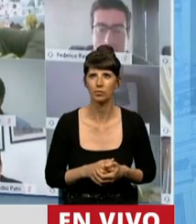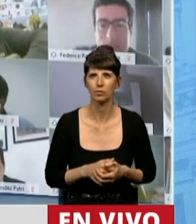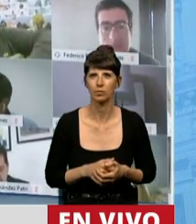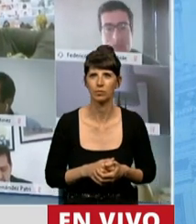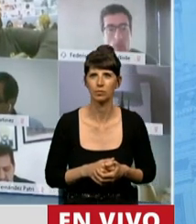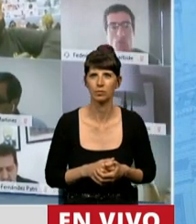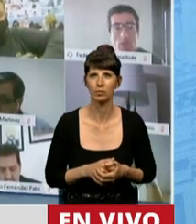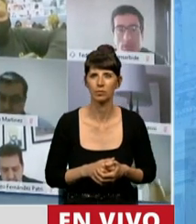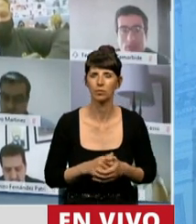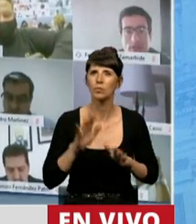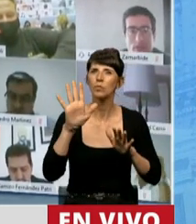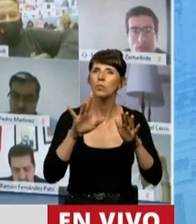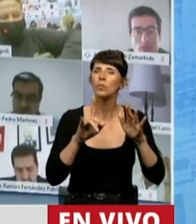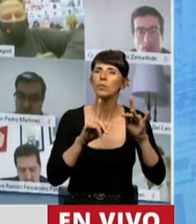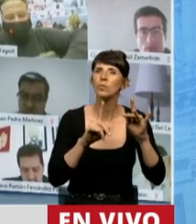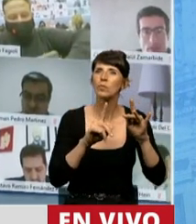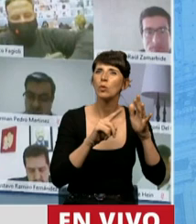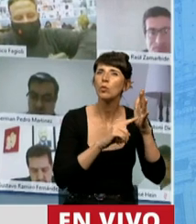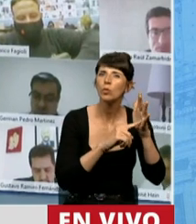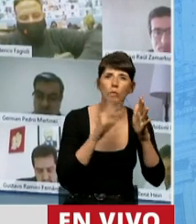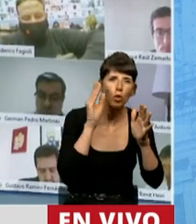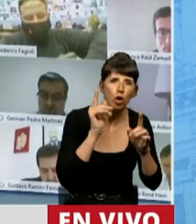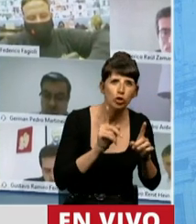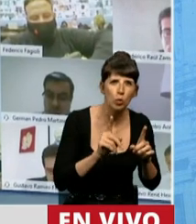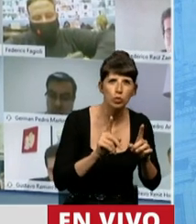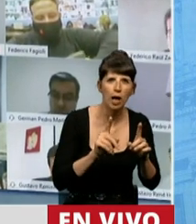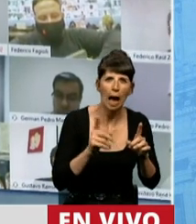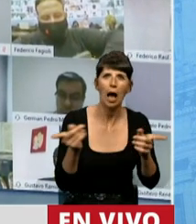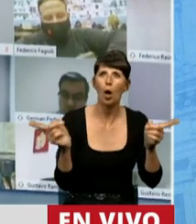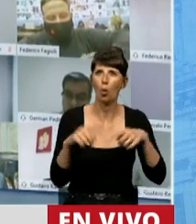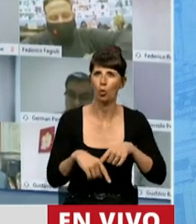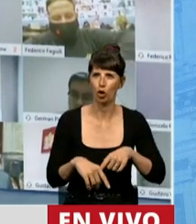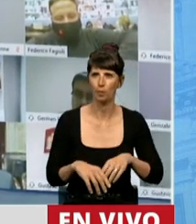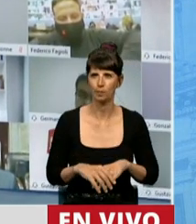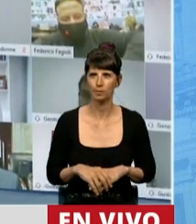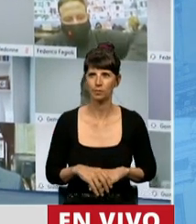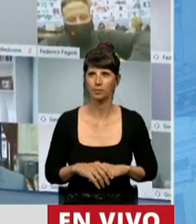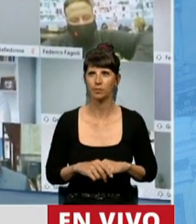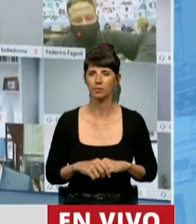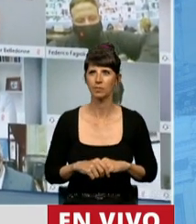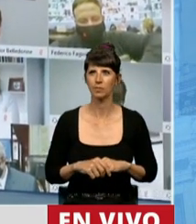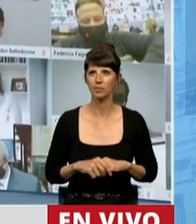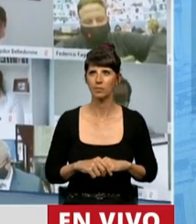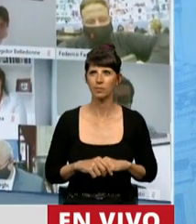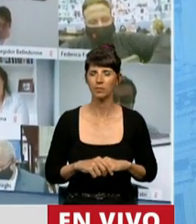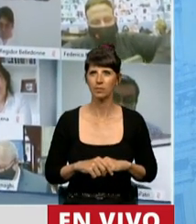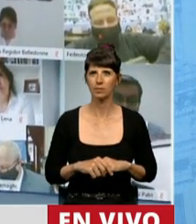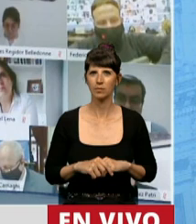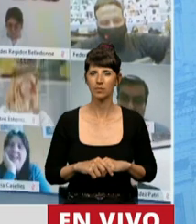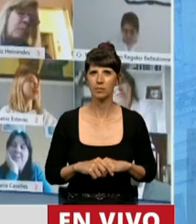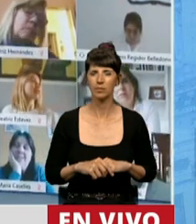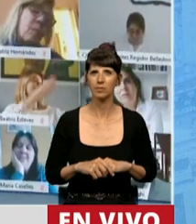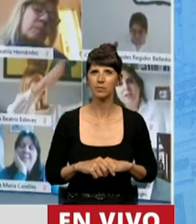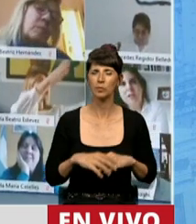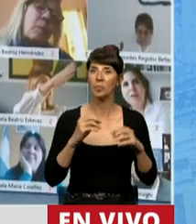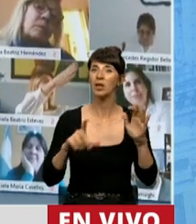responsable un segundo diputada que se Ah ahí recuperamos el audio bueno bueno bueno